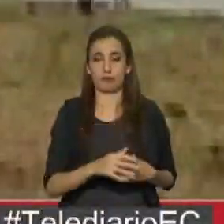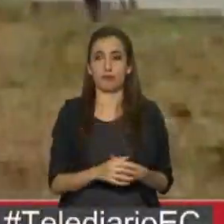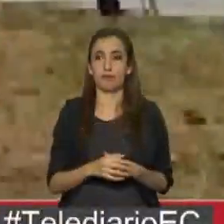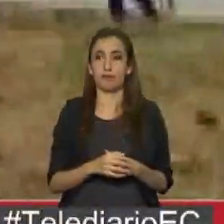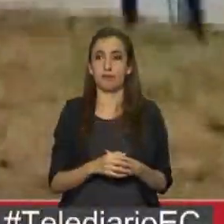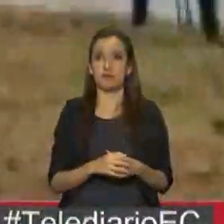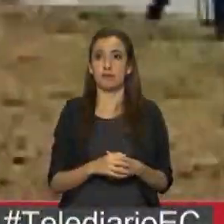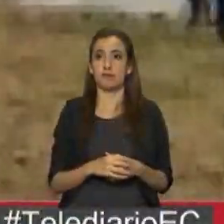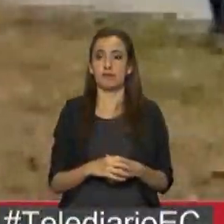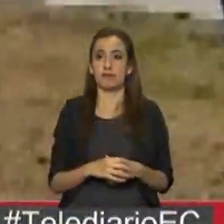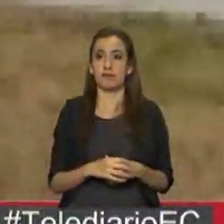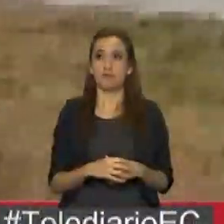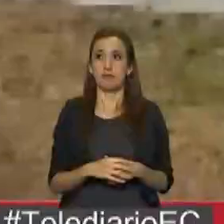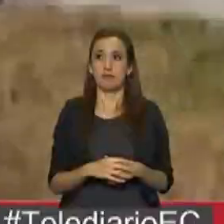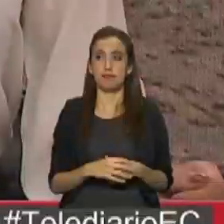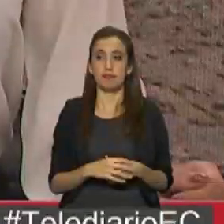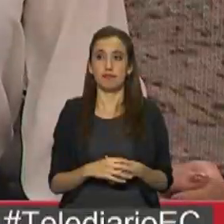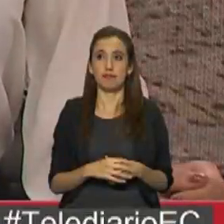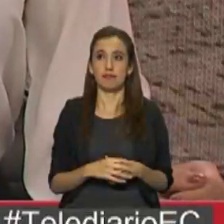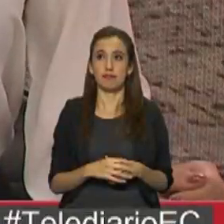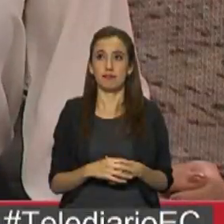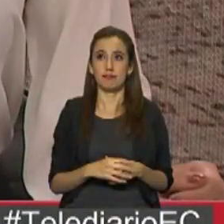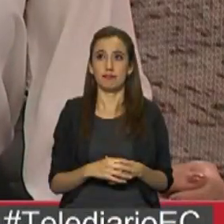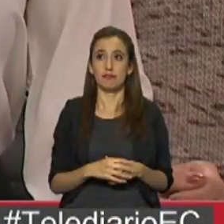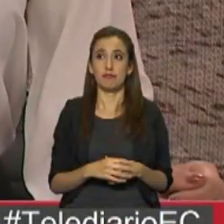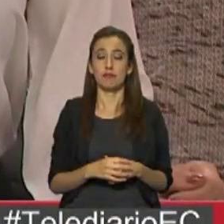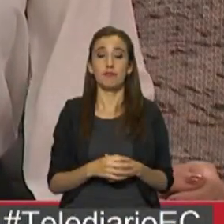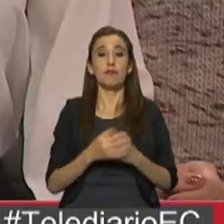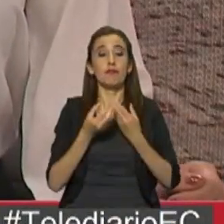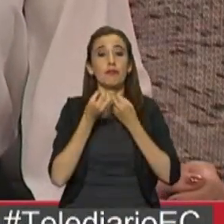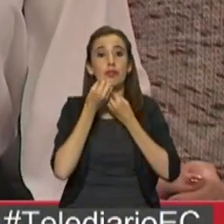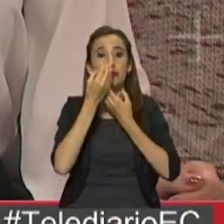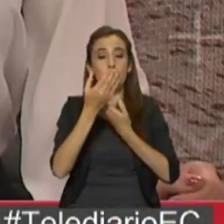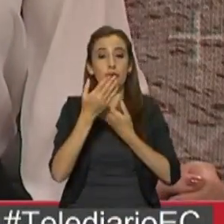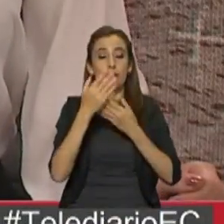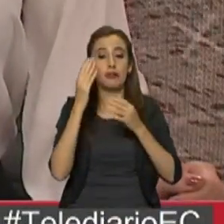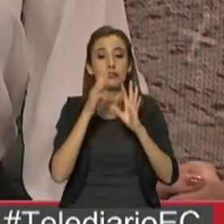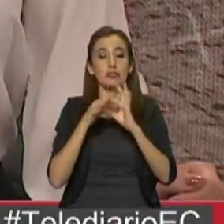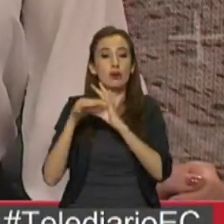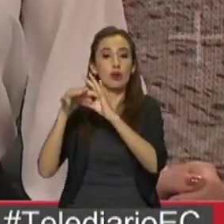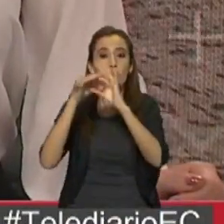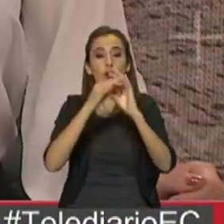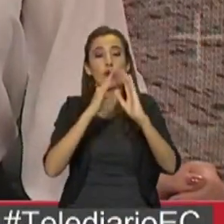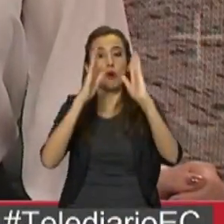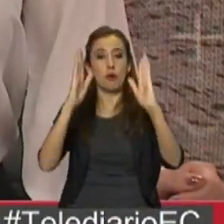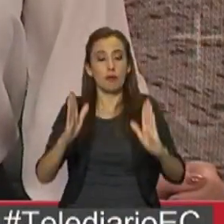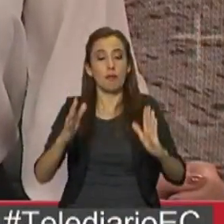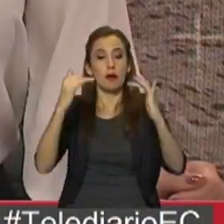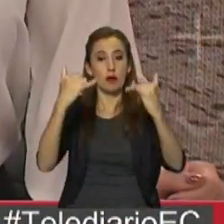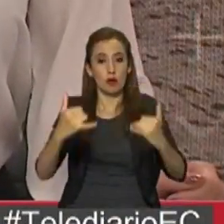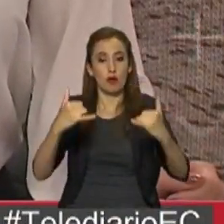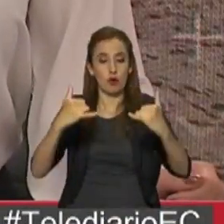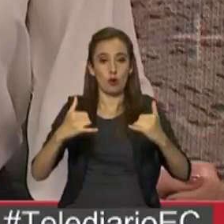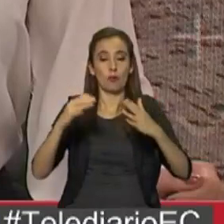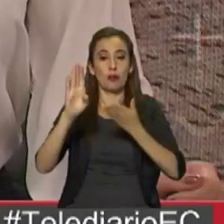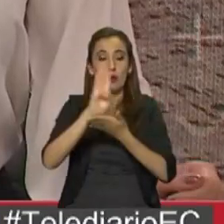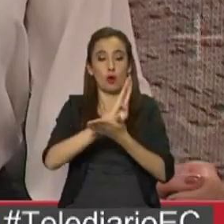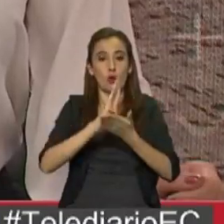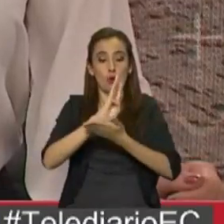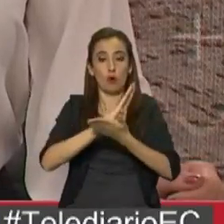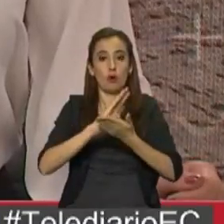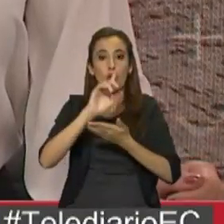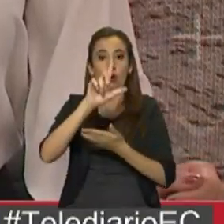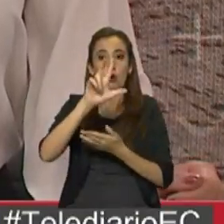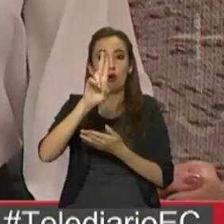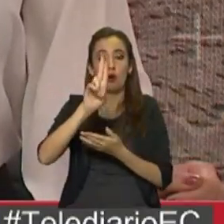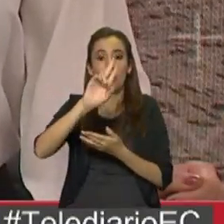buenaño medios públicos y le contamos que nuestro compañero juan carlos figueroa se encuentra en el sector de la lucha de los pobres en el sur